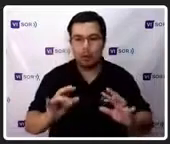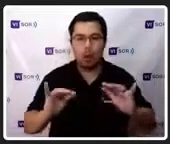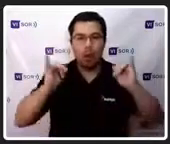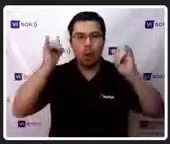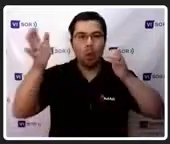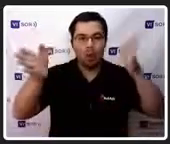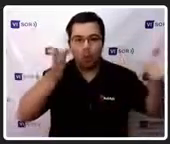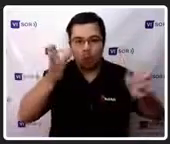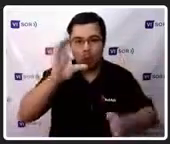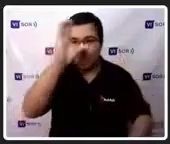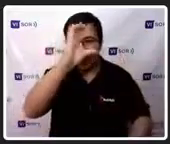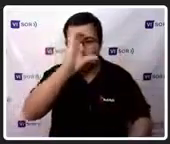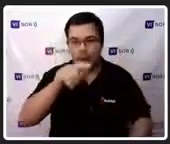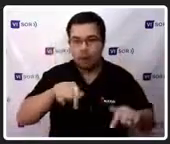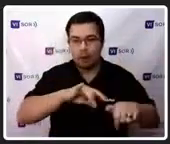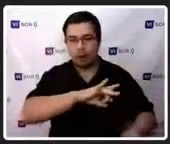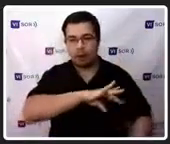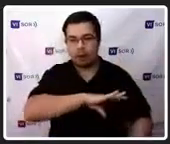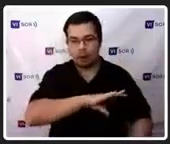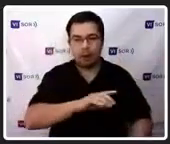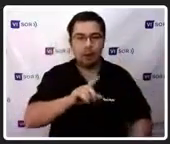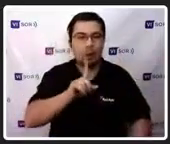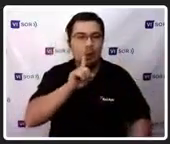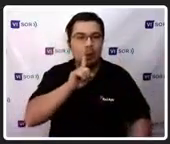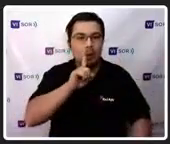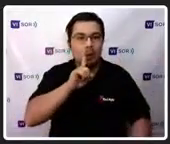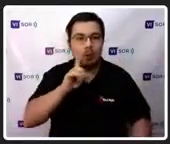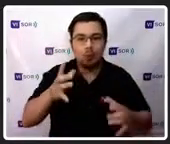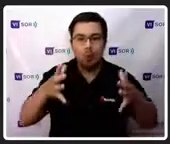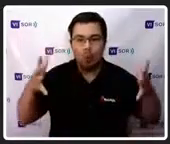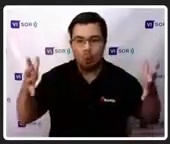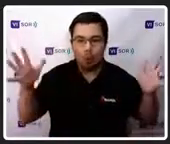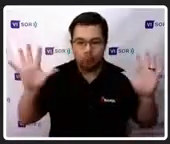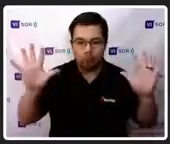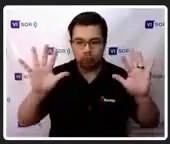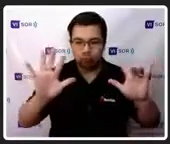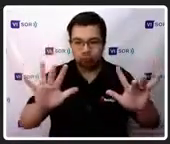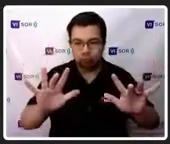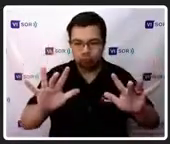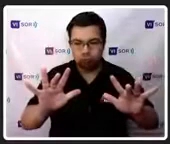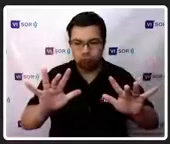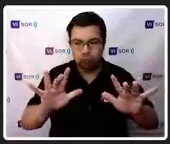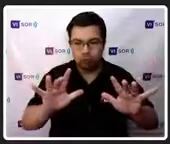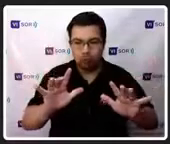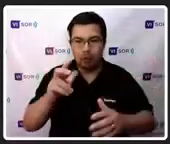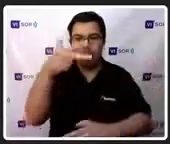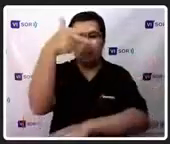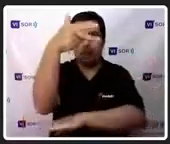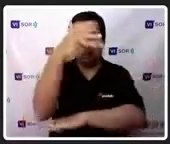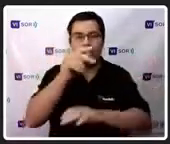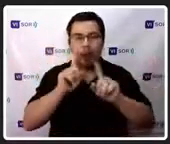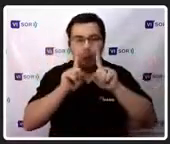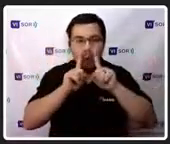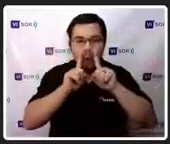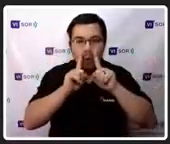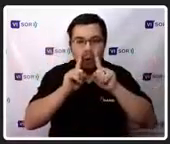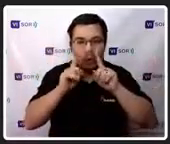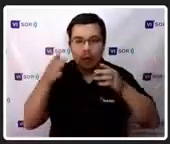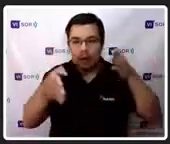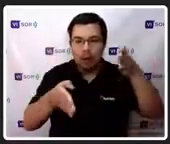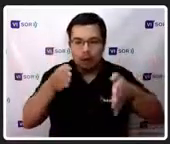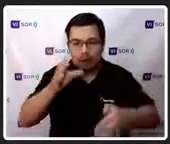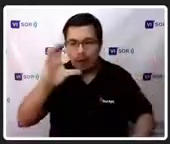más bullante. Hemos tenido grandes visitas en el último mes completo de hoteles que vienen con toda la plana mayor a buscar, ¿no es cierto?, a